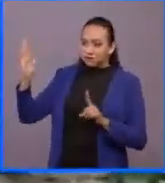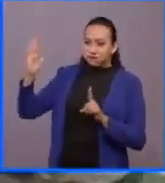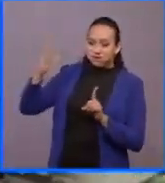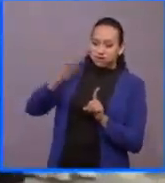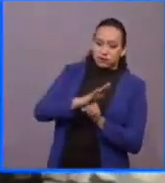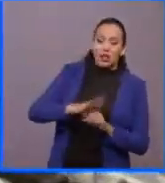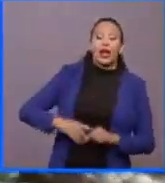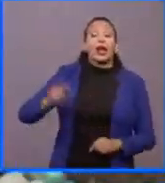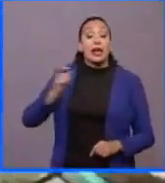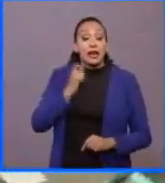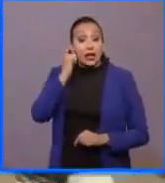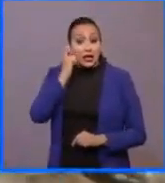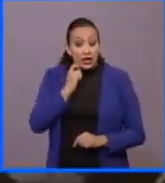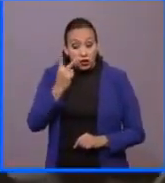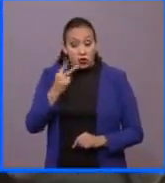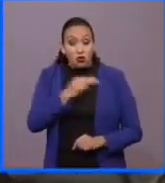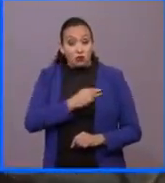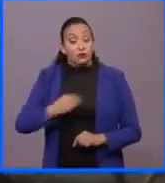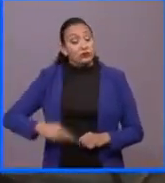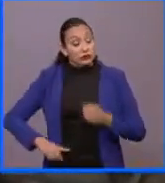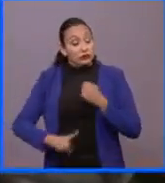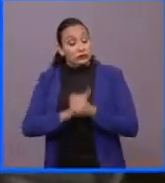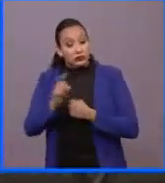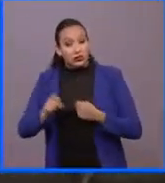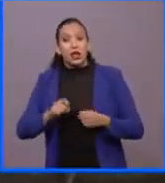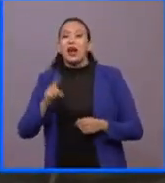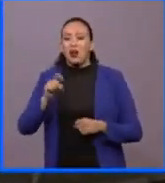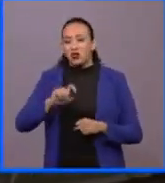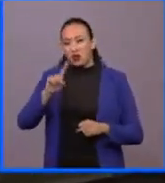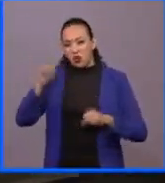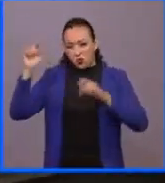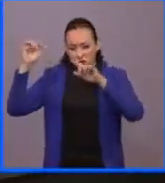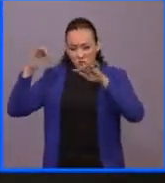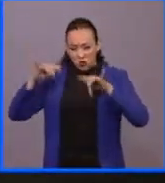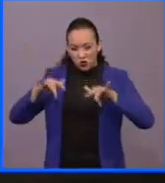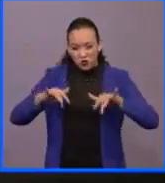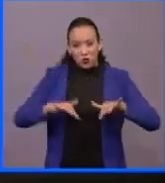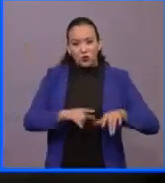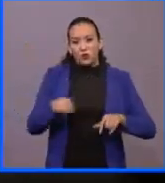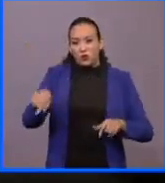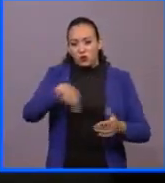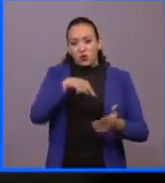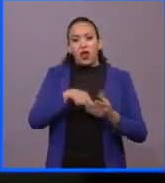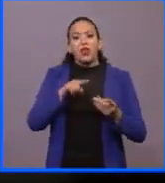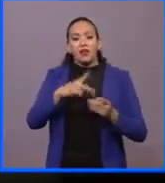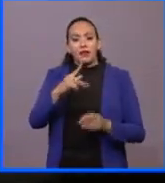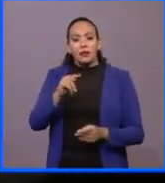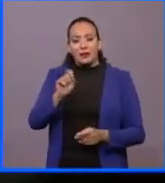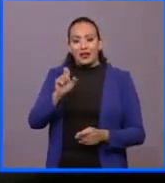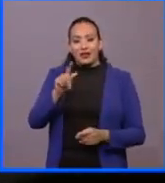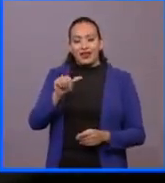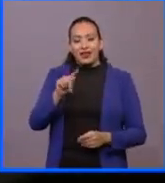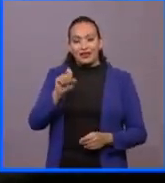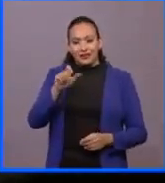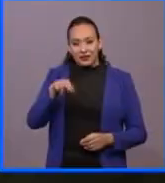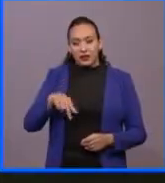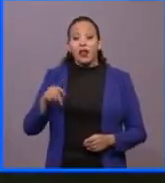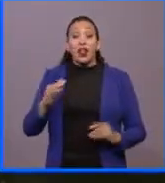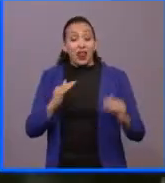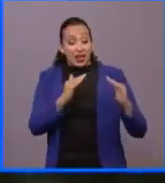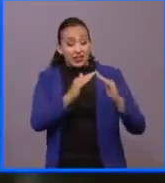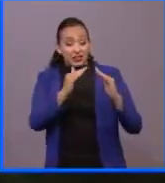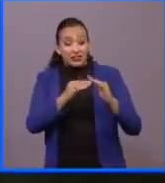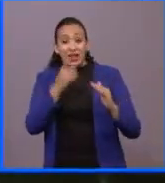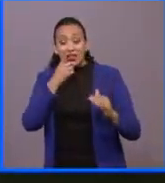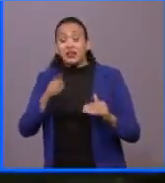se reportaron 2 municipios con afectaciones, un desbordamiento en el arroyo del Mesón en Petatlán, viviendas con ingreso